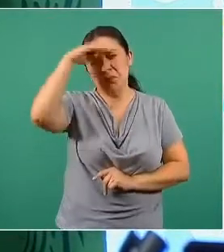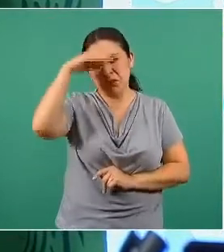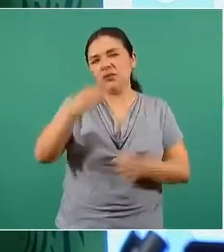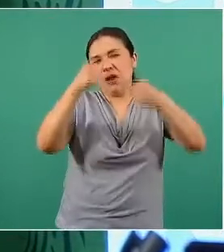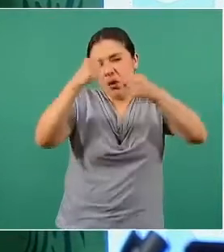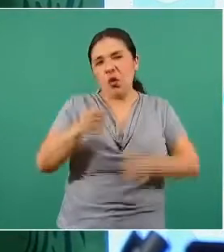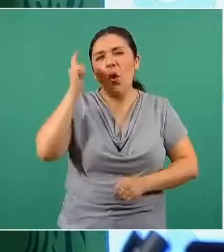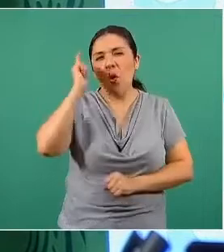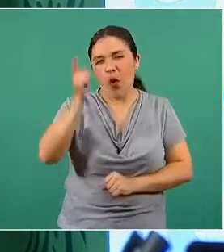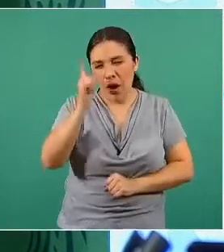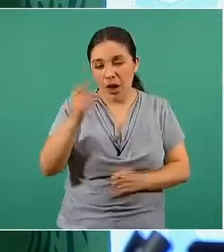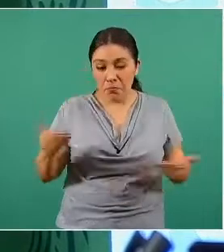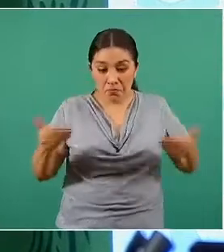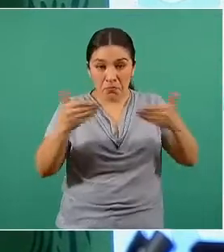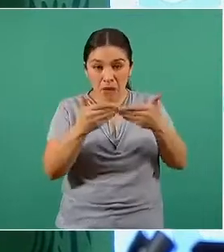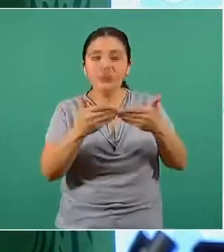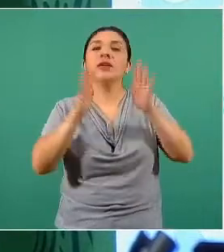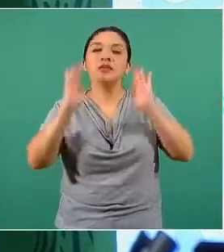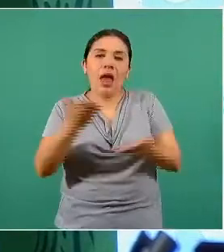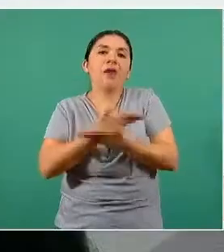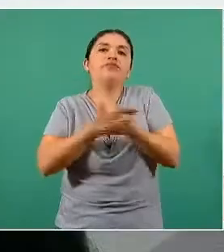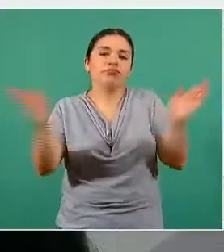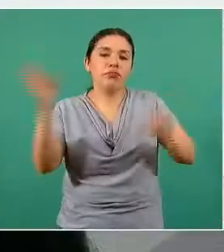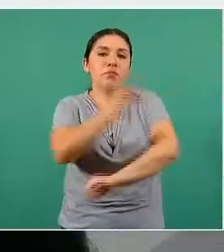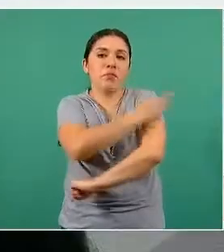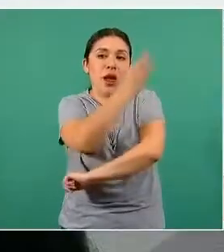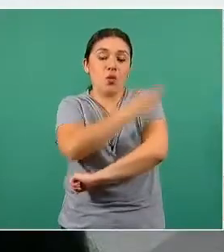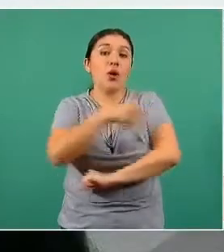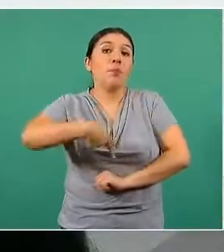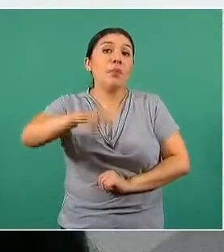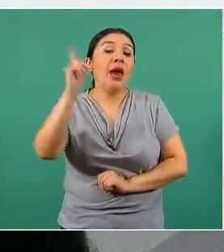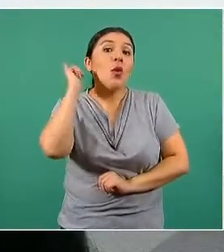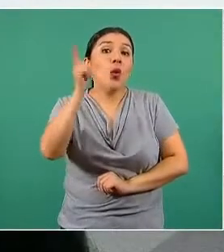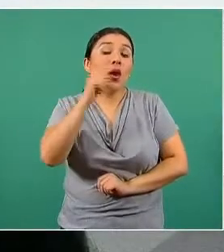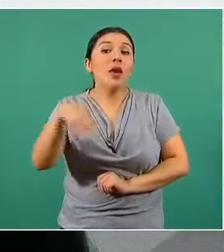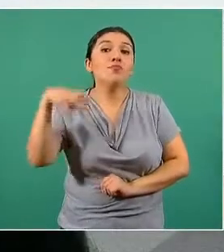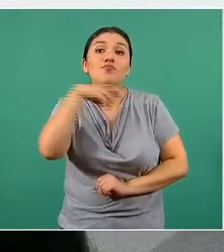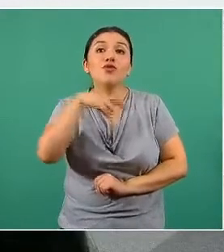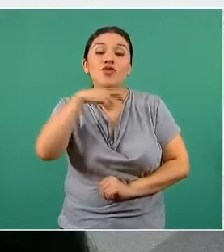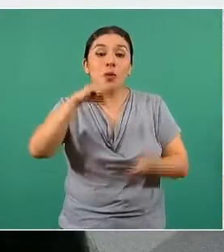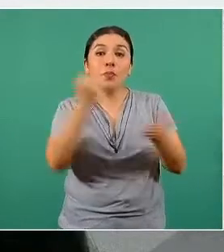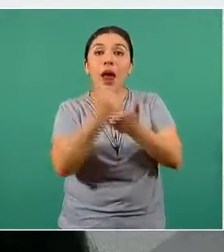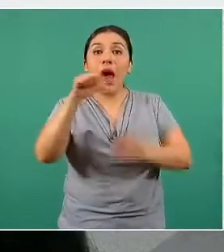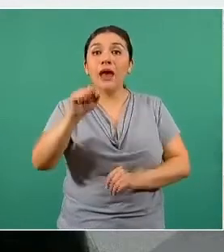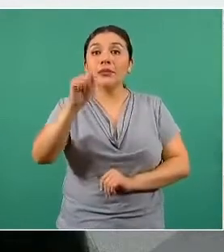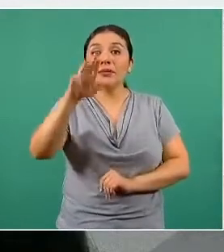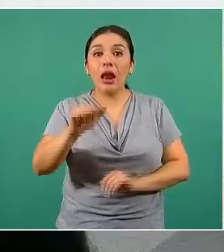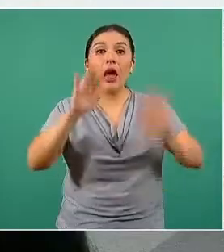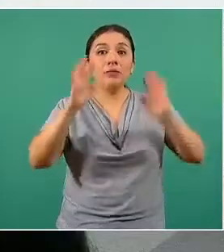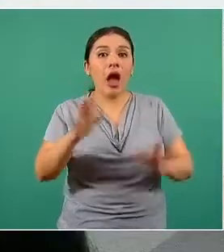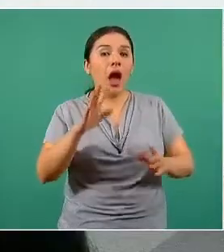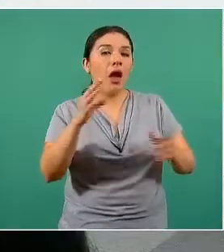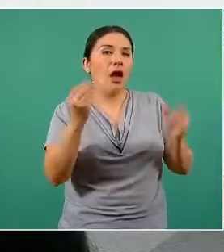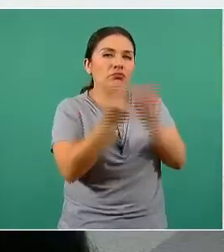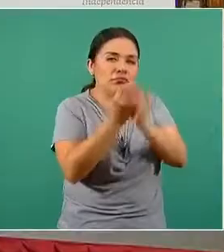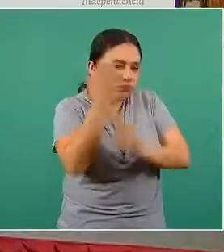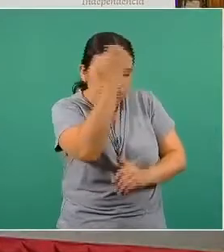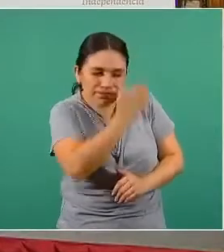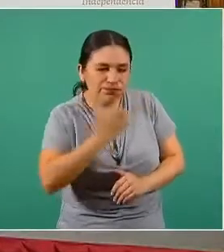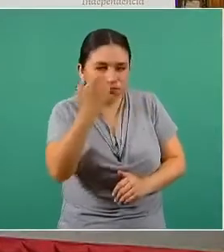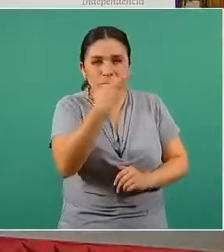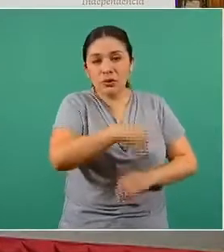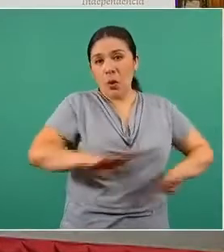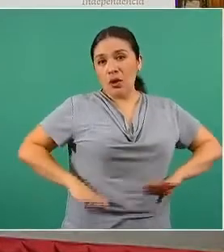ocurra, entonces se libera la vacuna. Pero deseamos que pronto AstraZeneca resuelva este asunto